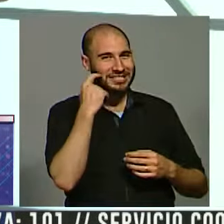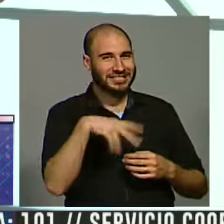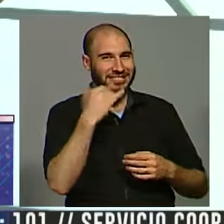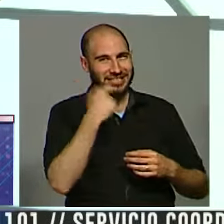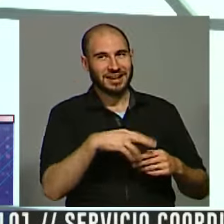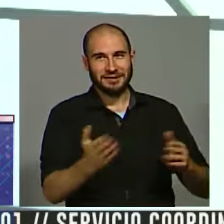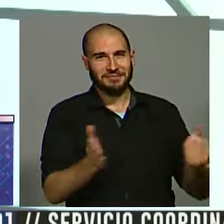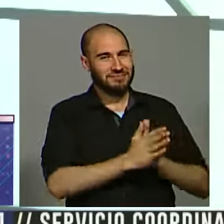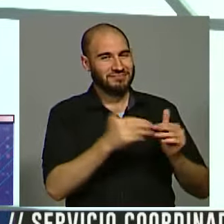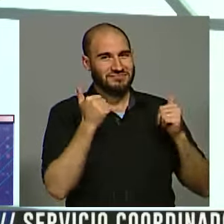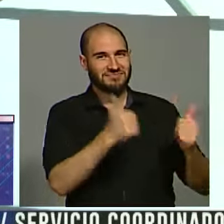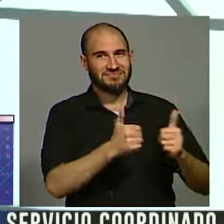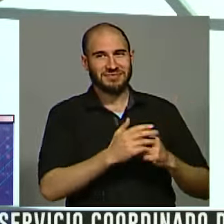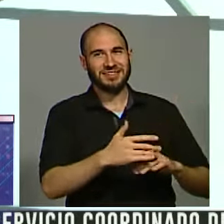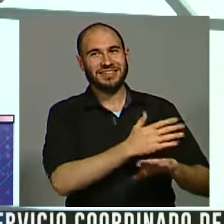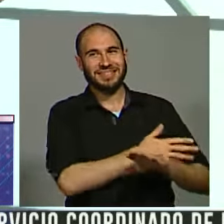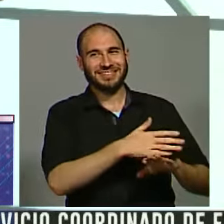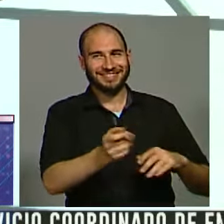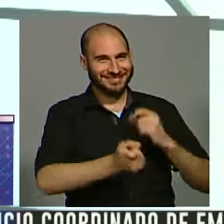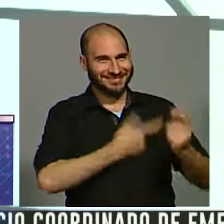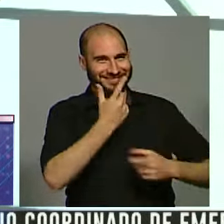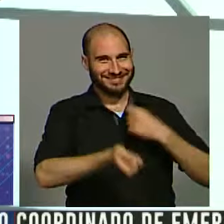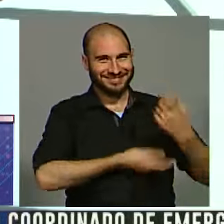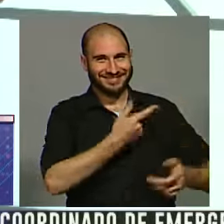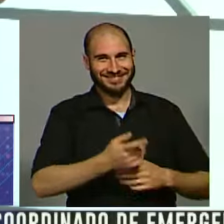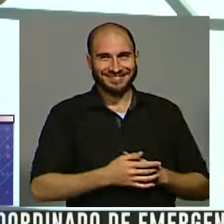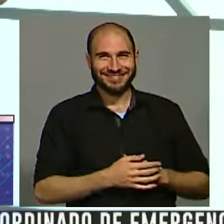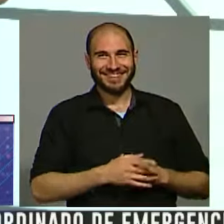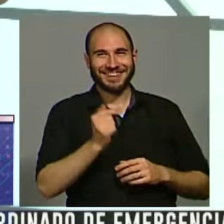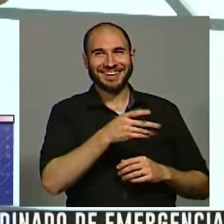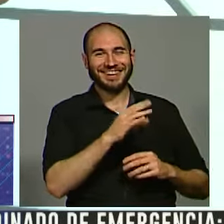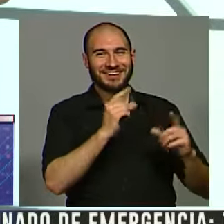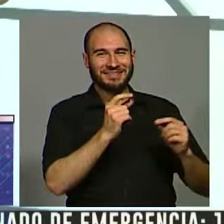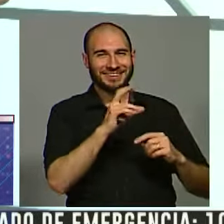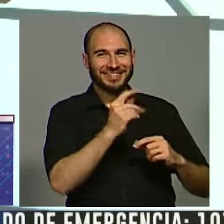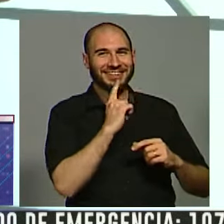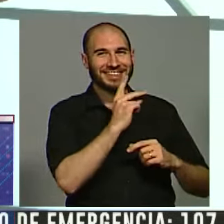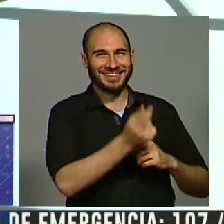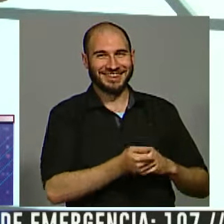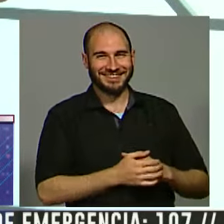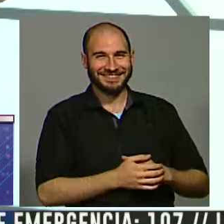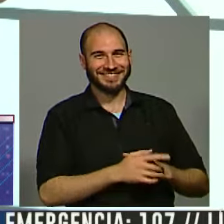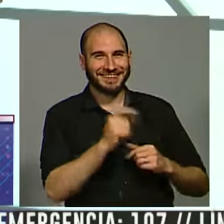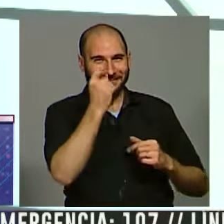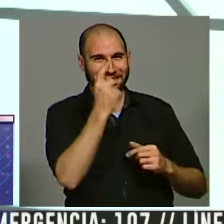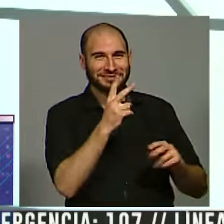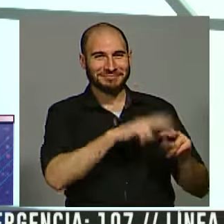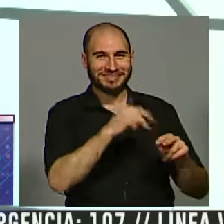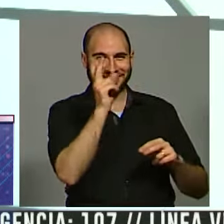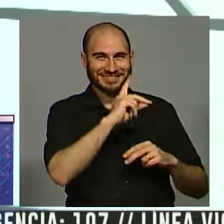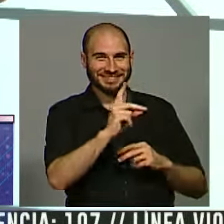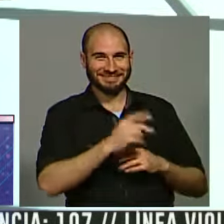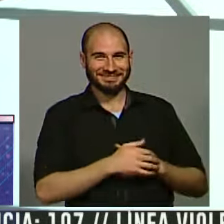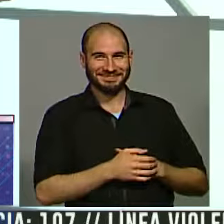complemento perfecto. Bueno, tenemos que seguir. Vamos, sigamos, ¿te parece? Estamos en el canal número 30 de la televisión digital abierta y en el 22 de Supercanal